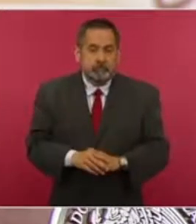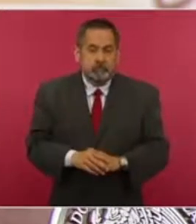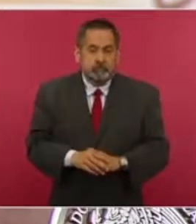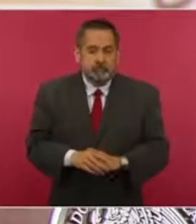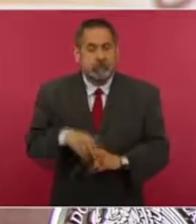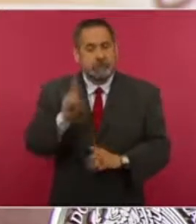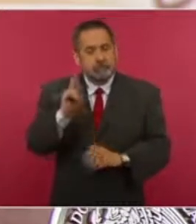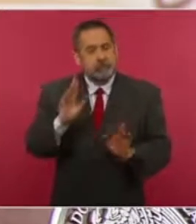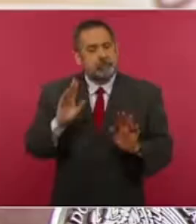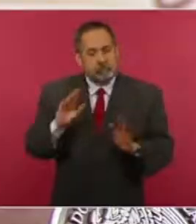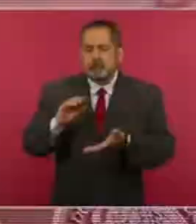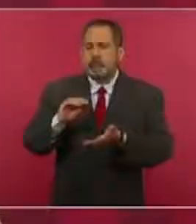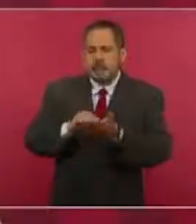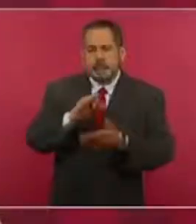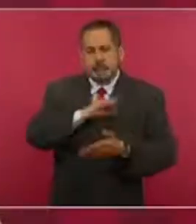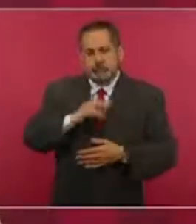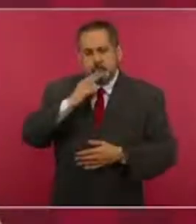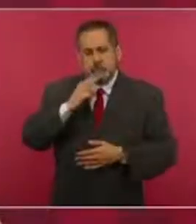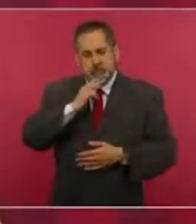pero todavía es tiempo